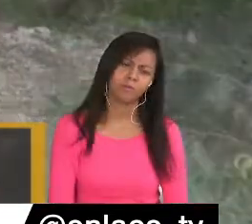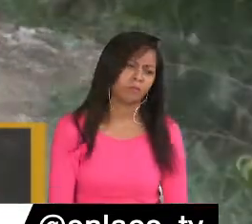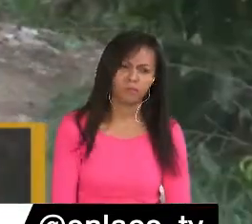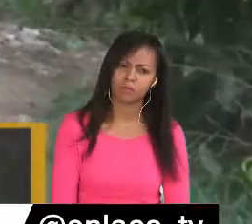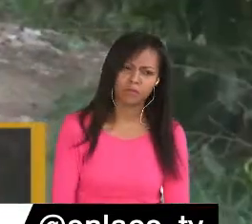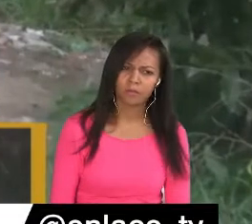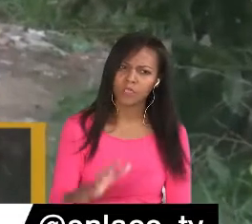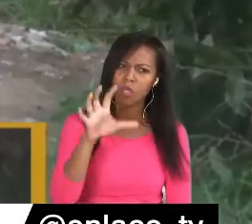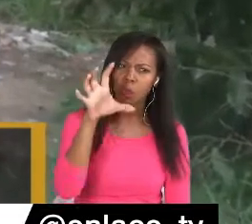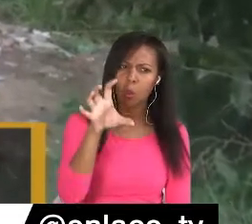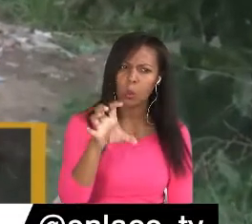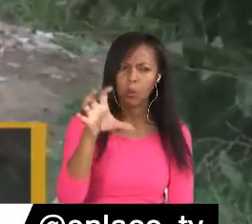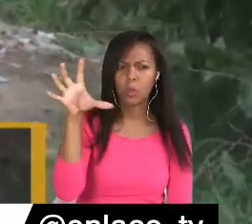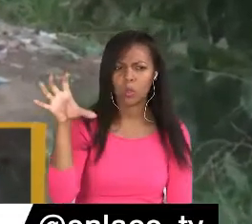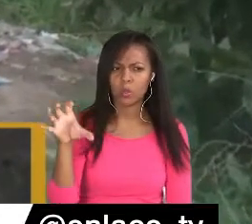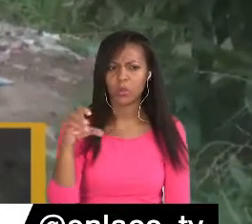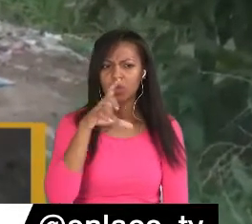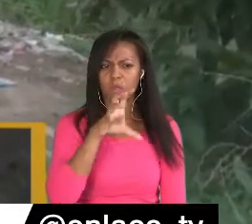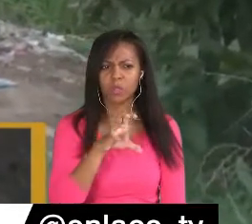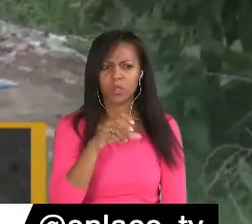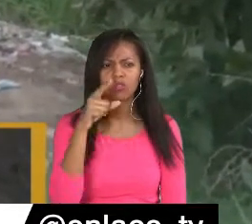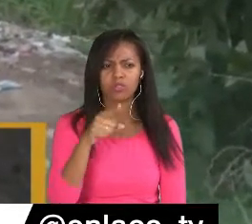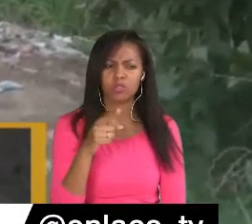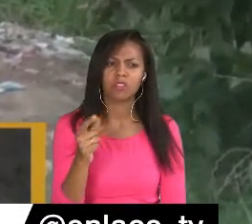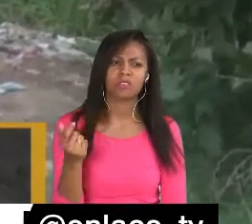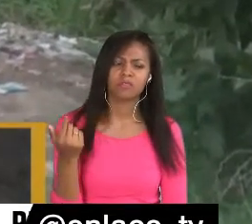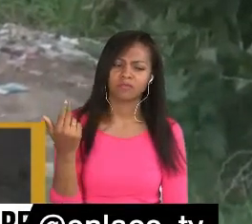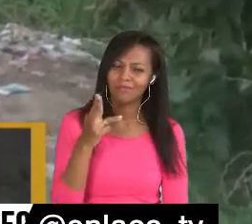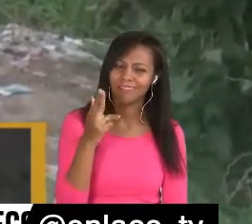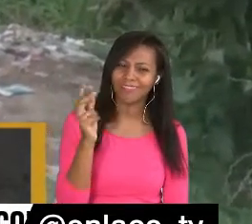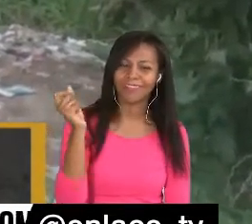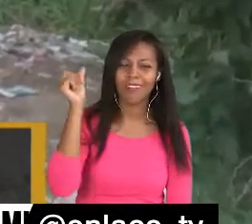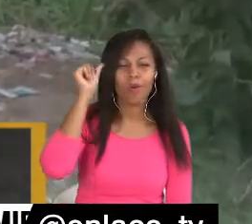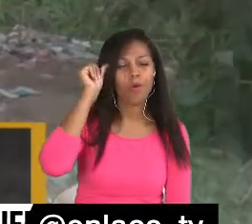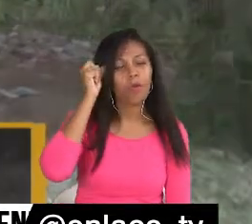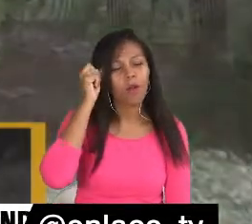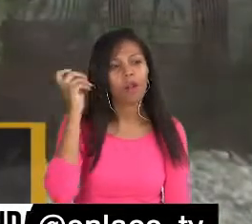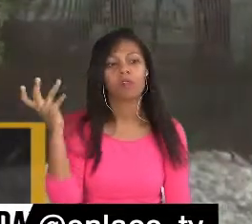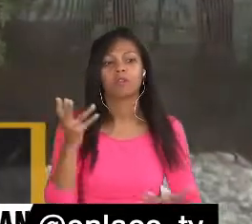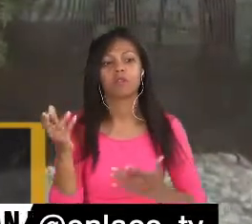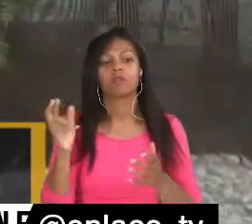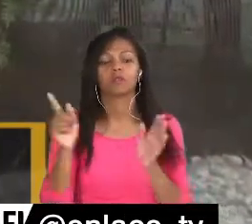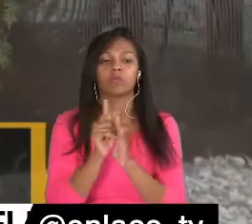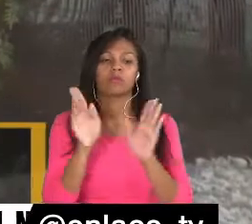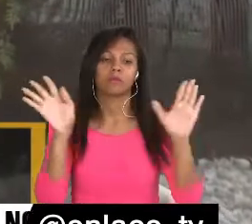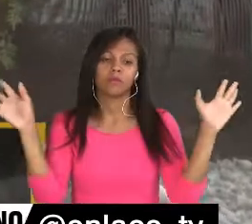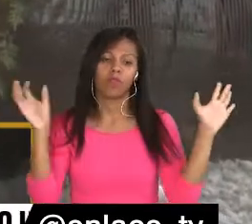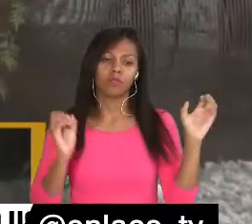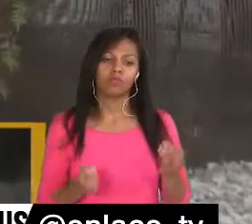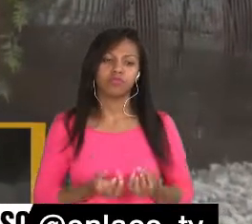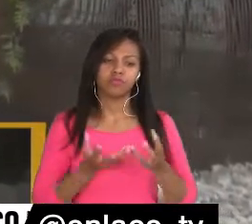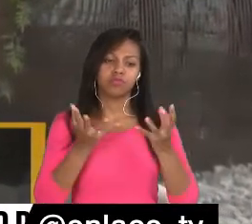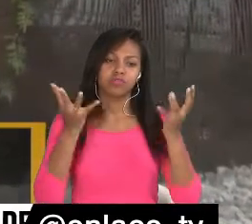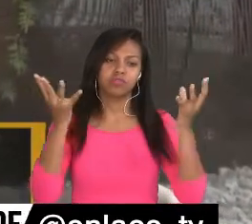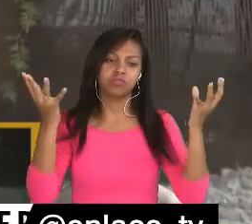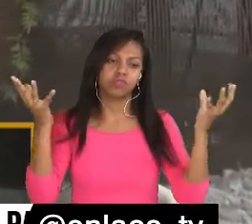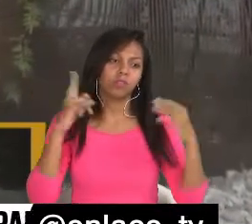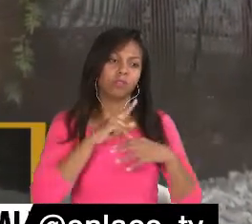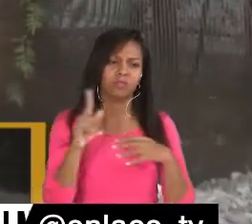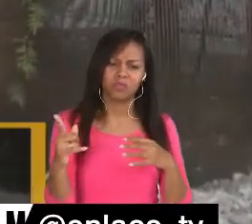las estructuras metálicas de figuras prehistóricas que están en el sector del malecón del Cristo Petrolero, oxidándose y llenas de monte a